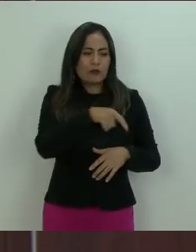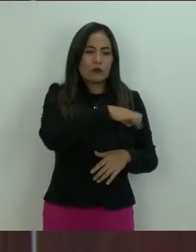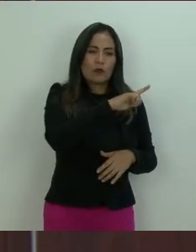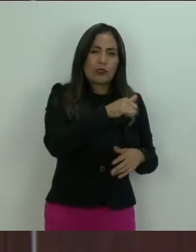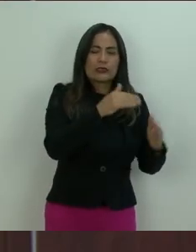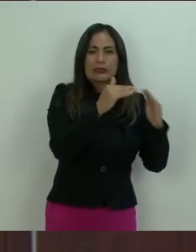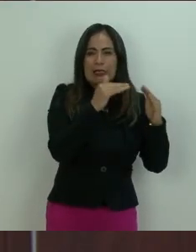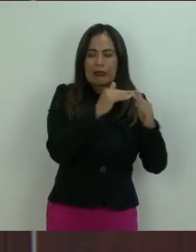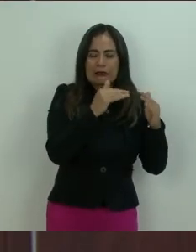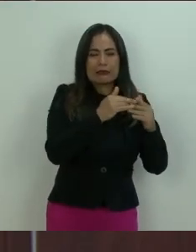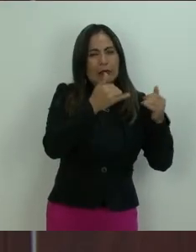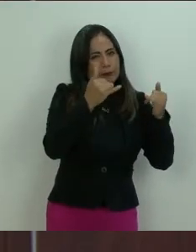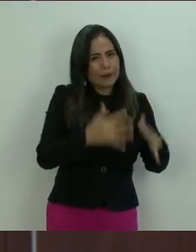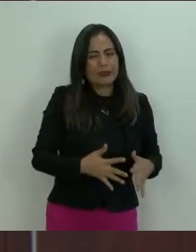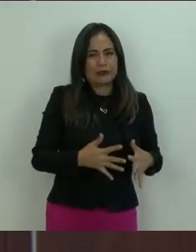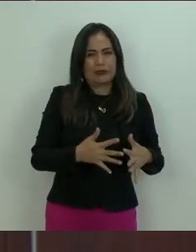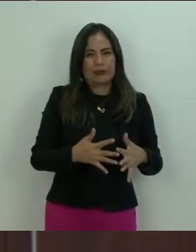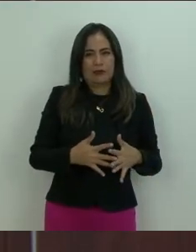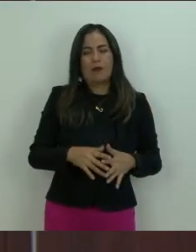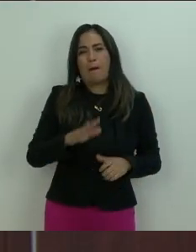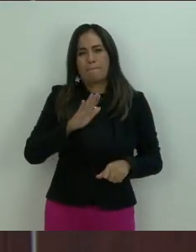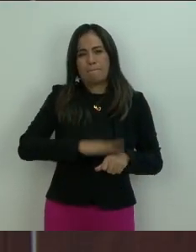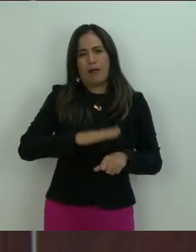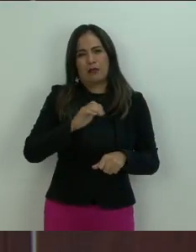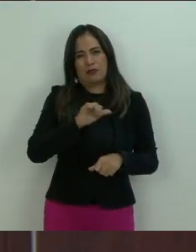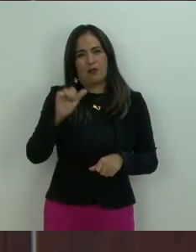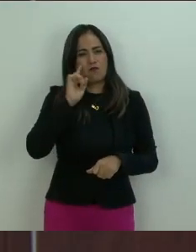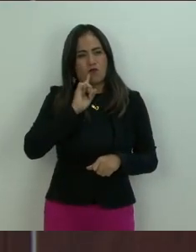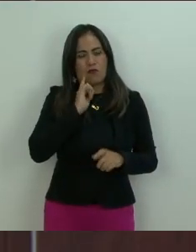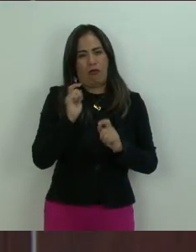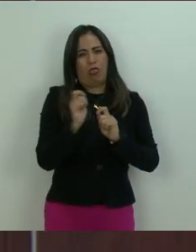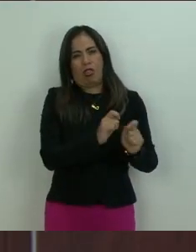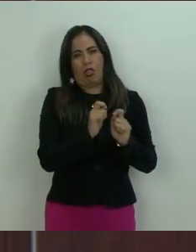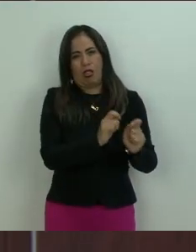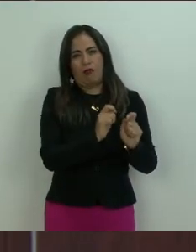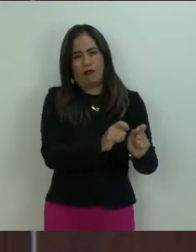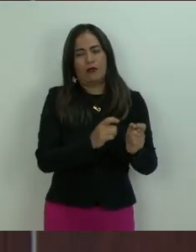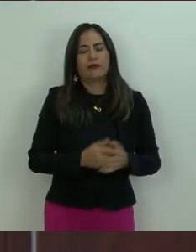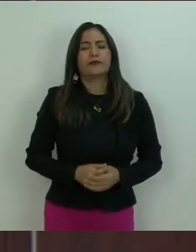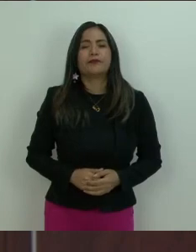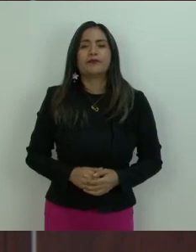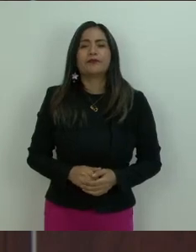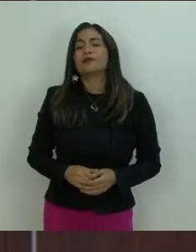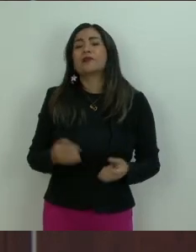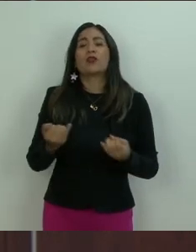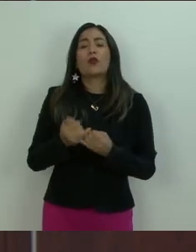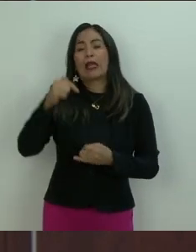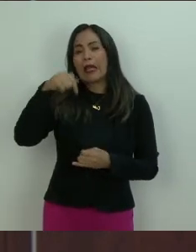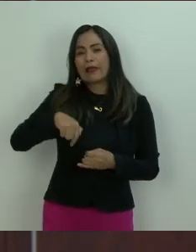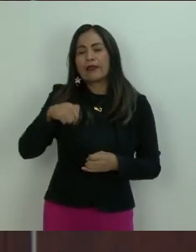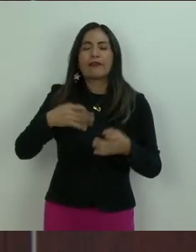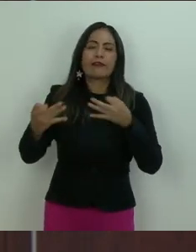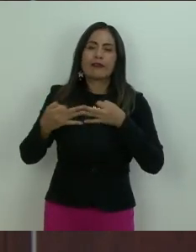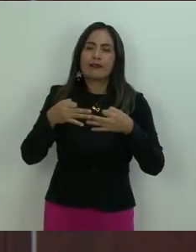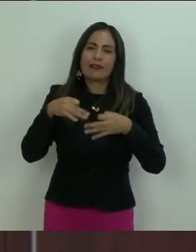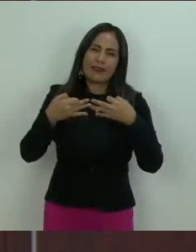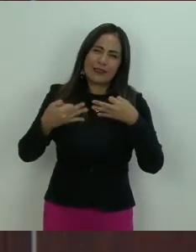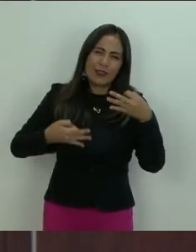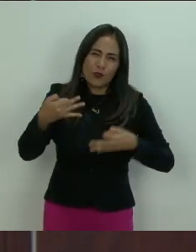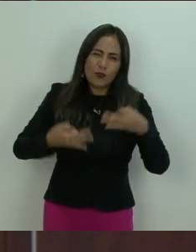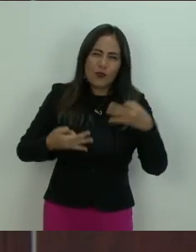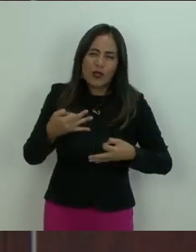las mujeres. Ahora, vamos al siguiente tema que ha sido muy trabajado en este tribunal, en